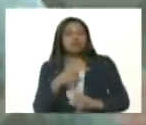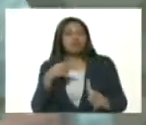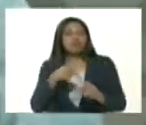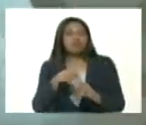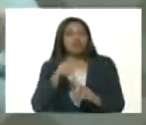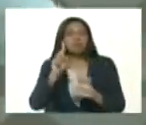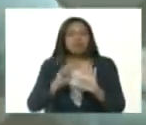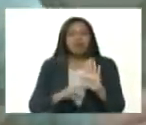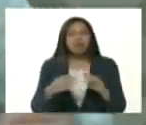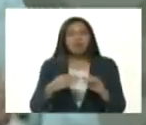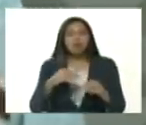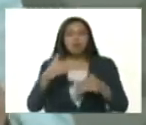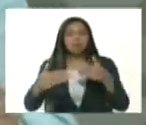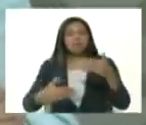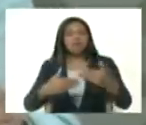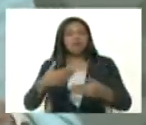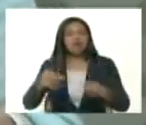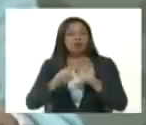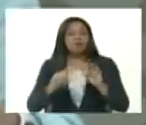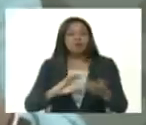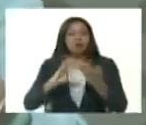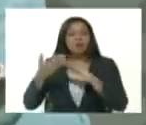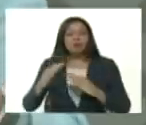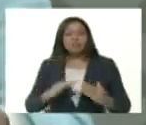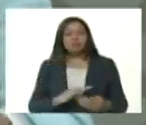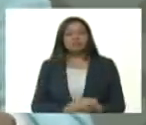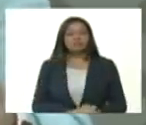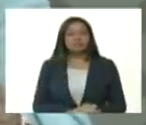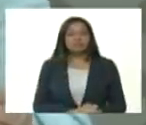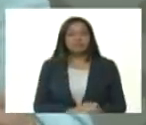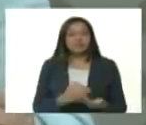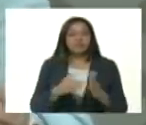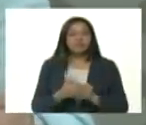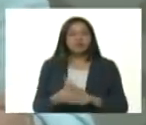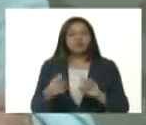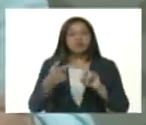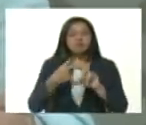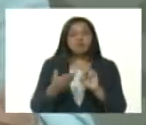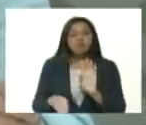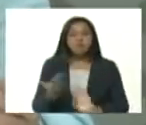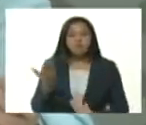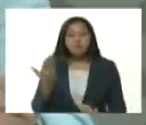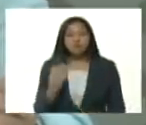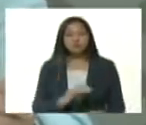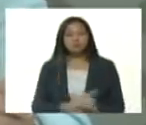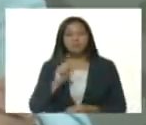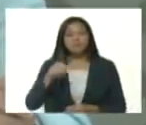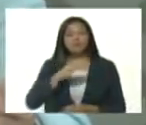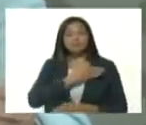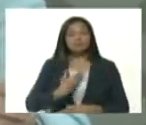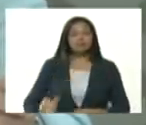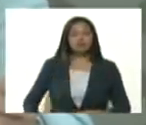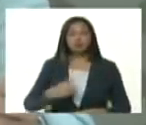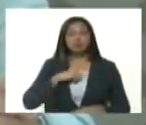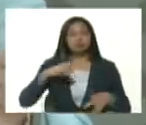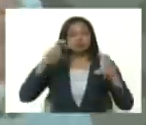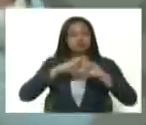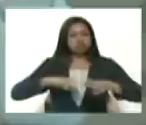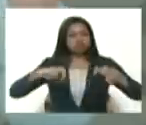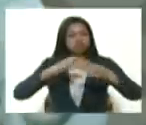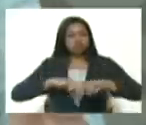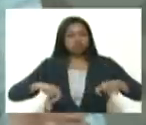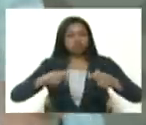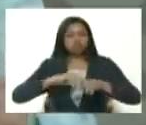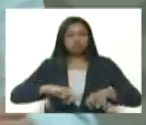y menos circulatorio comunitario. Así que son datos importantes. También, presidente, hicimos revisión